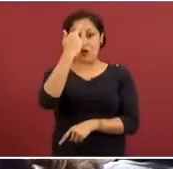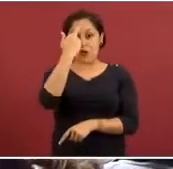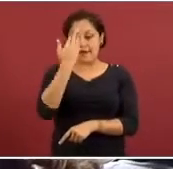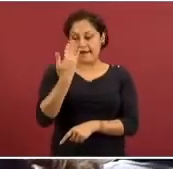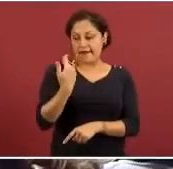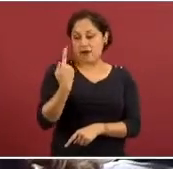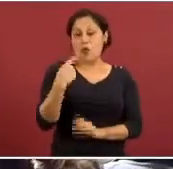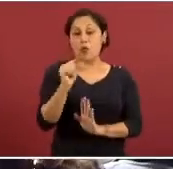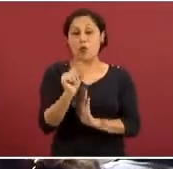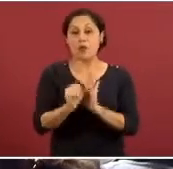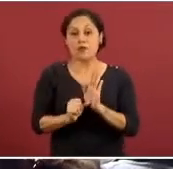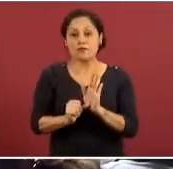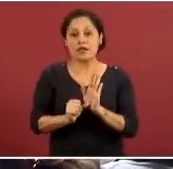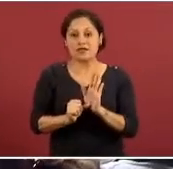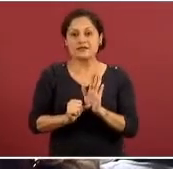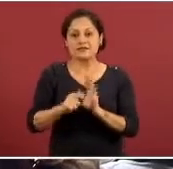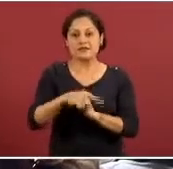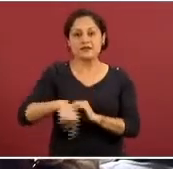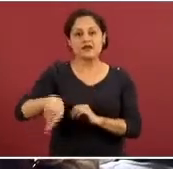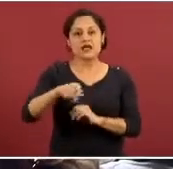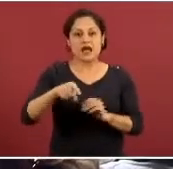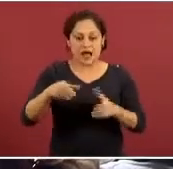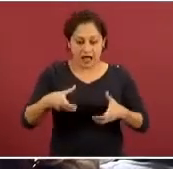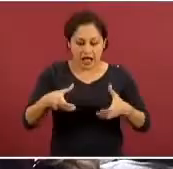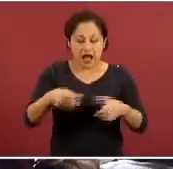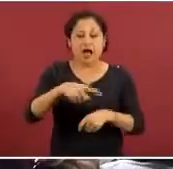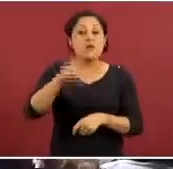en la calle, el 8 de marzo,